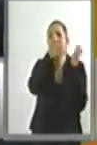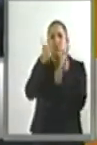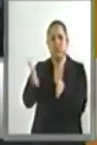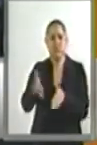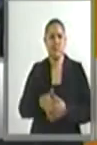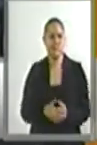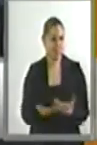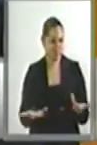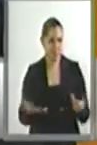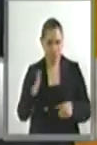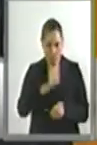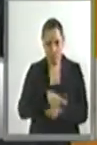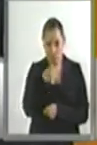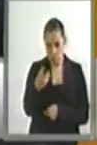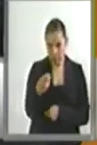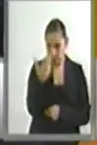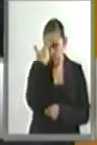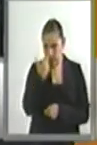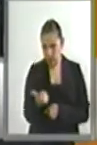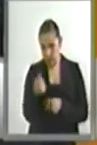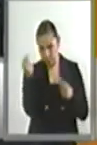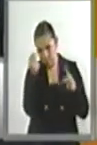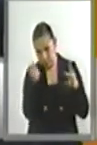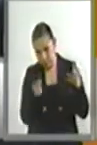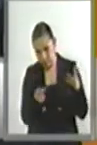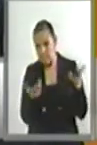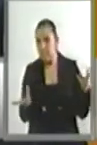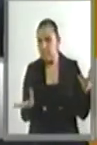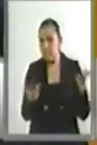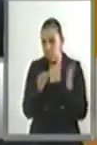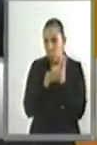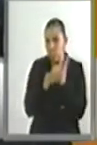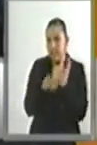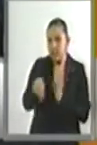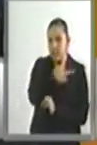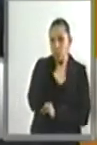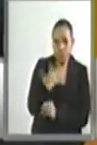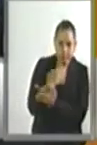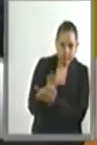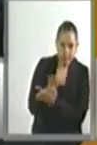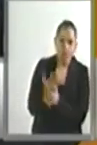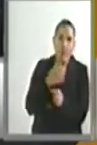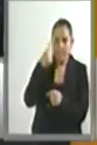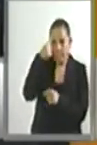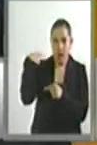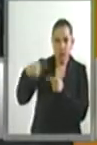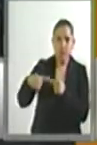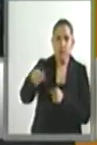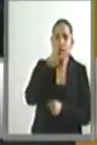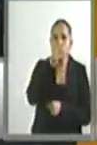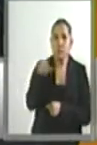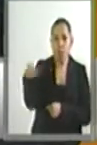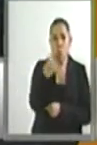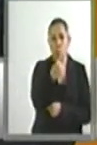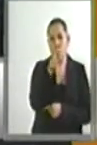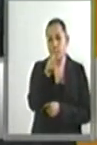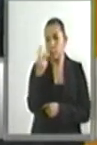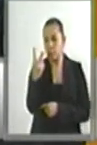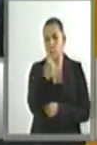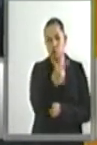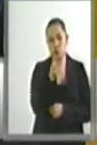virtud de que aún se esperan los resultados de la temporada abierta de la 1.2,